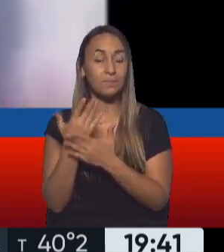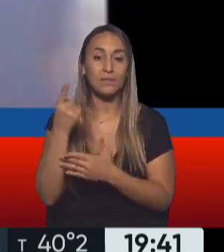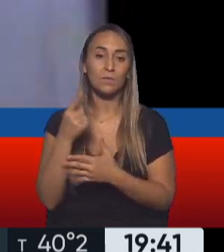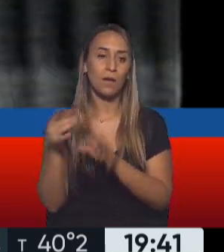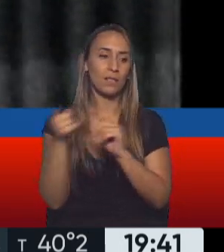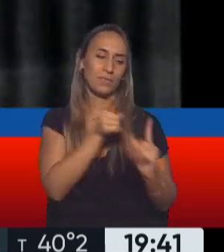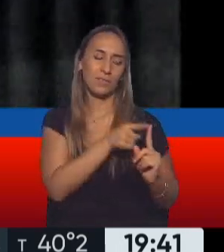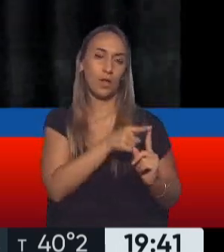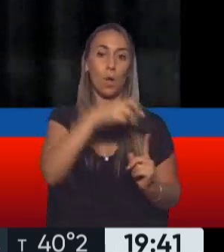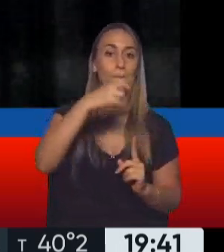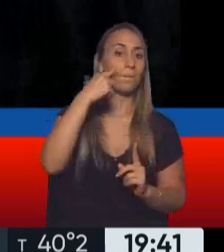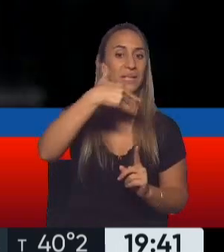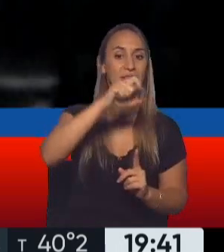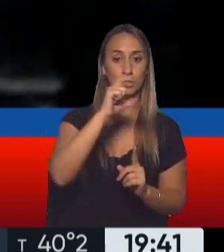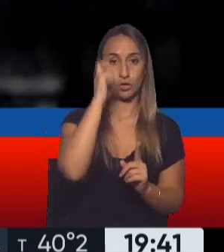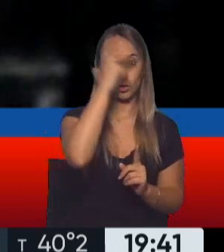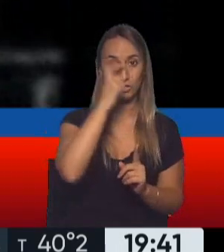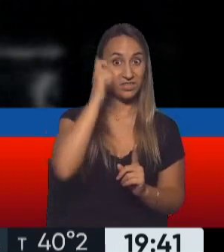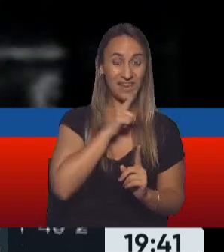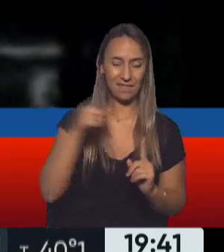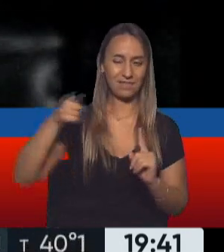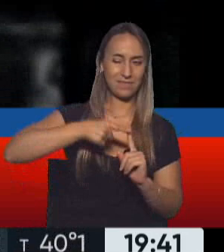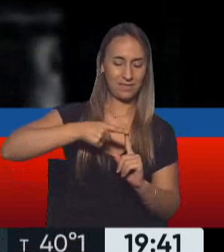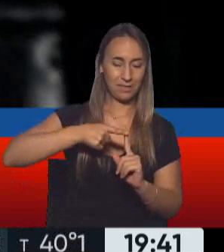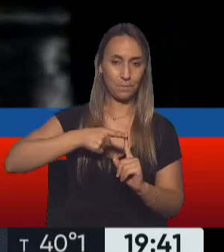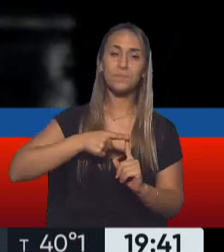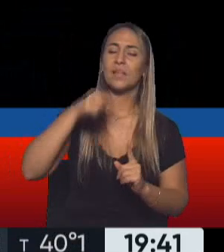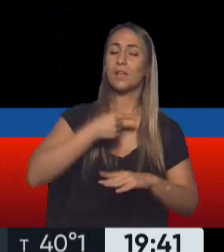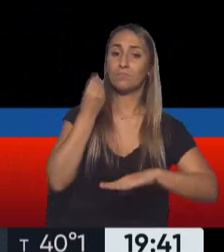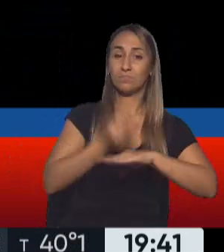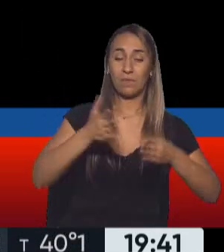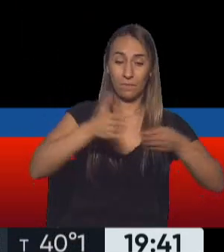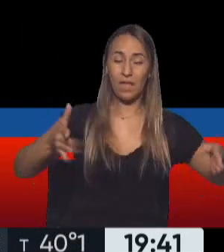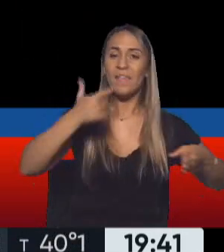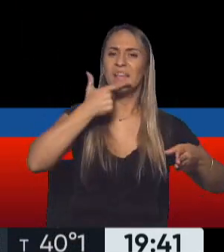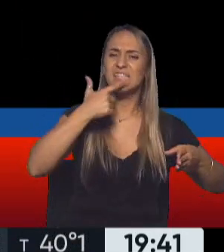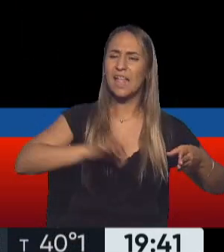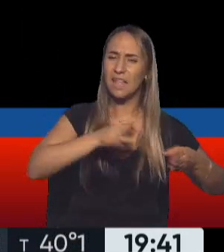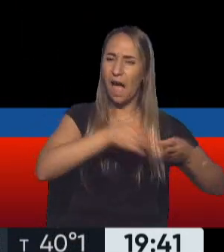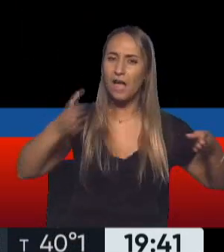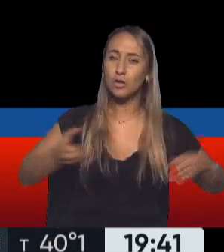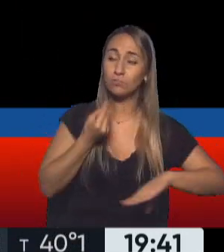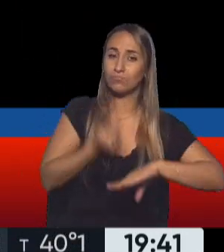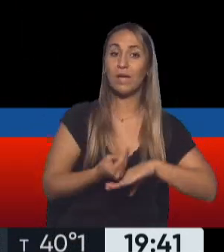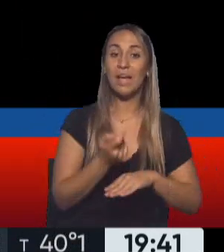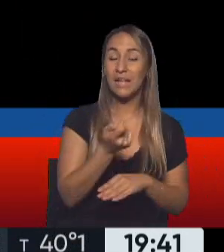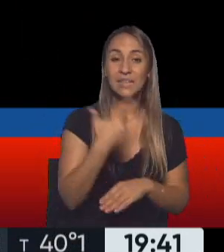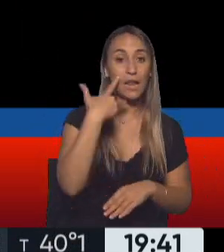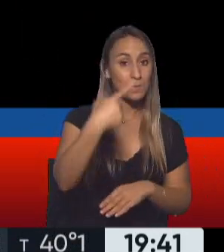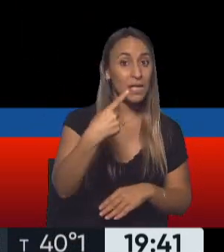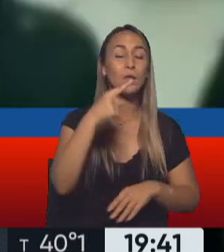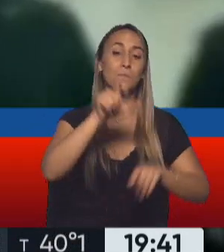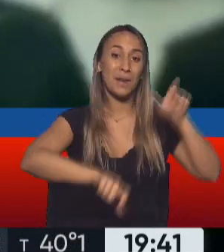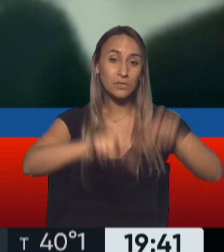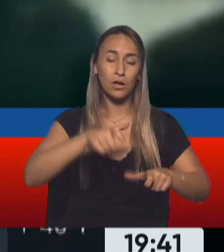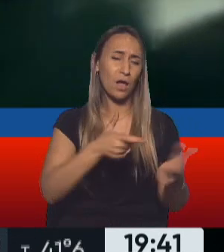Pinochet. El régimen de Pinochet se extendió durante 17 años, dejando más de 3.000 personas